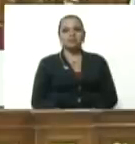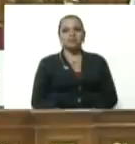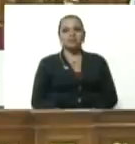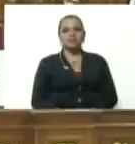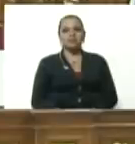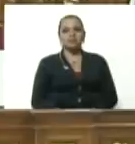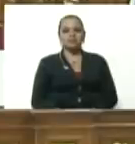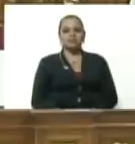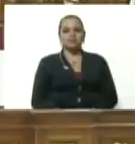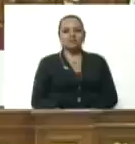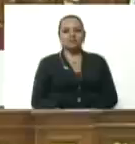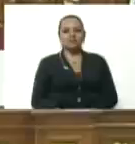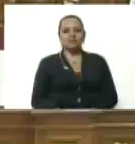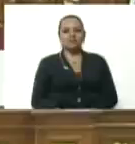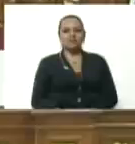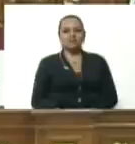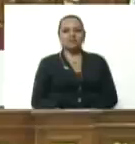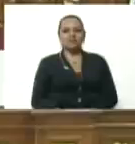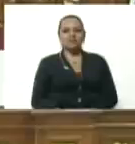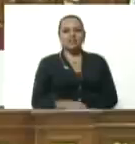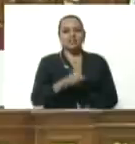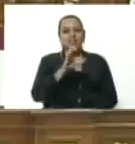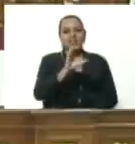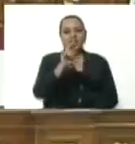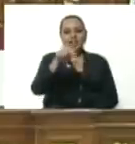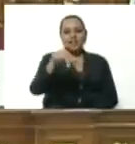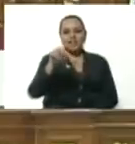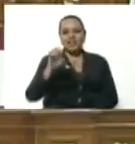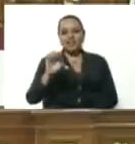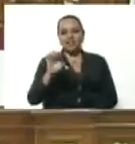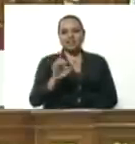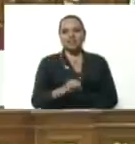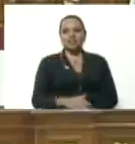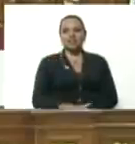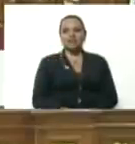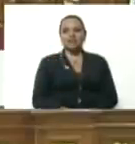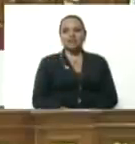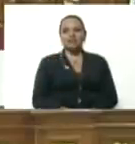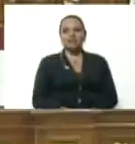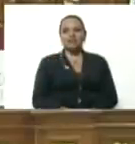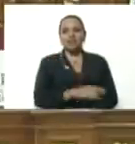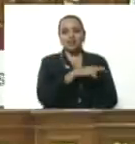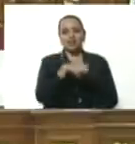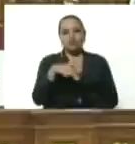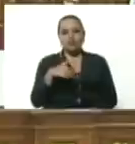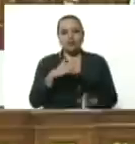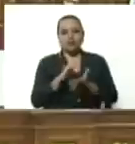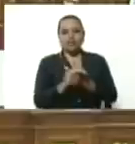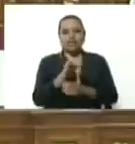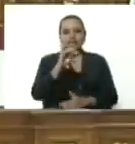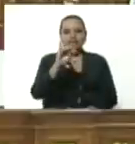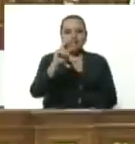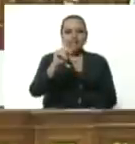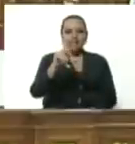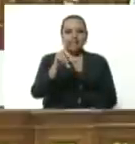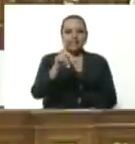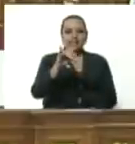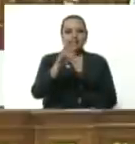¿Ah? Del Consejo Nacional Electoral, nuestra compañera Indira